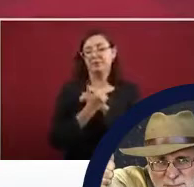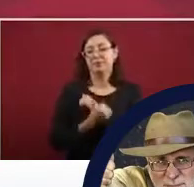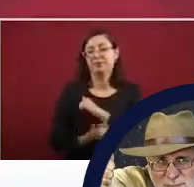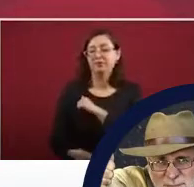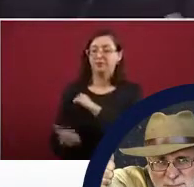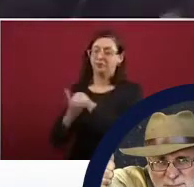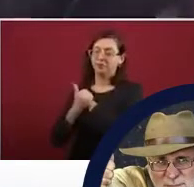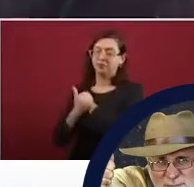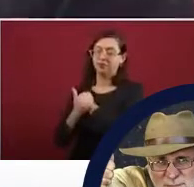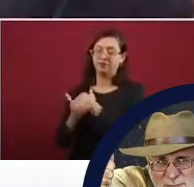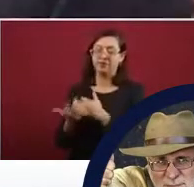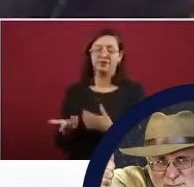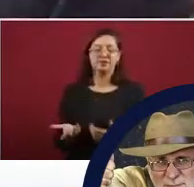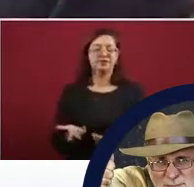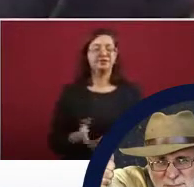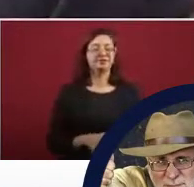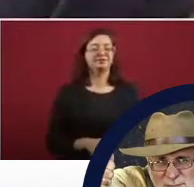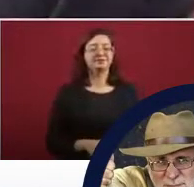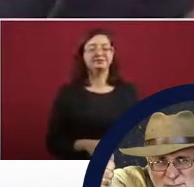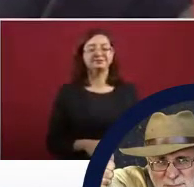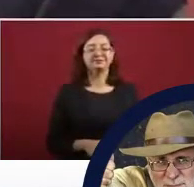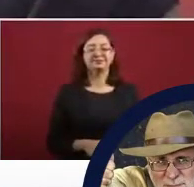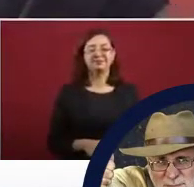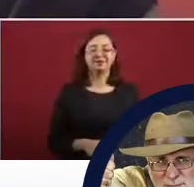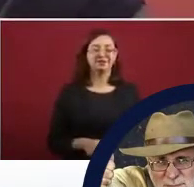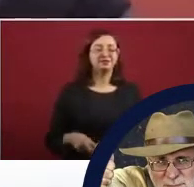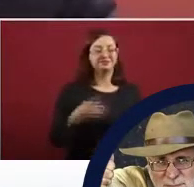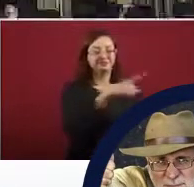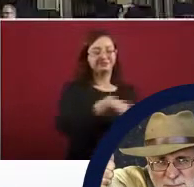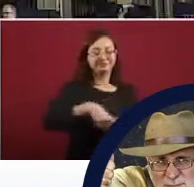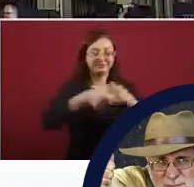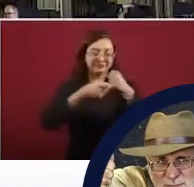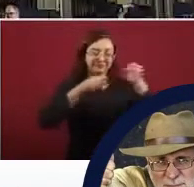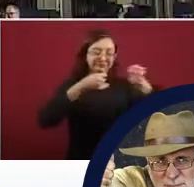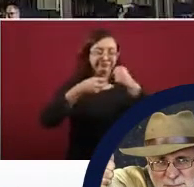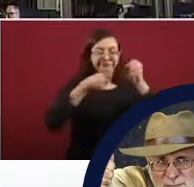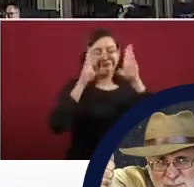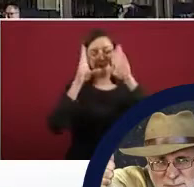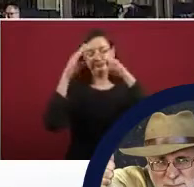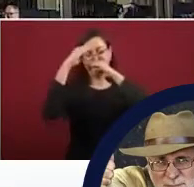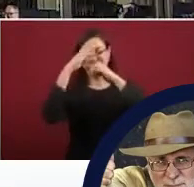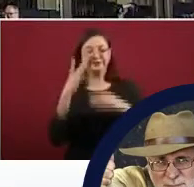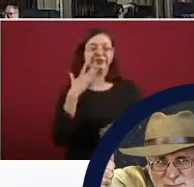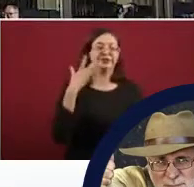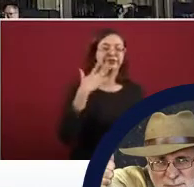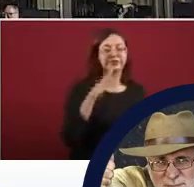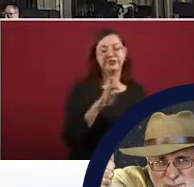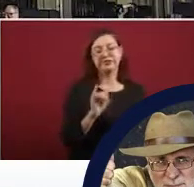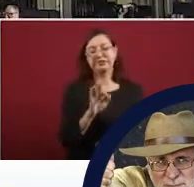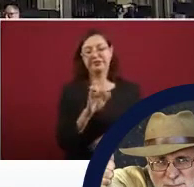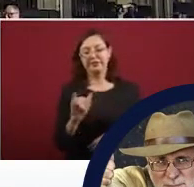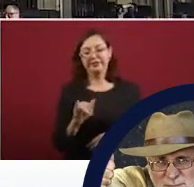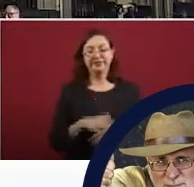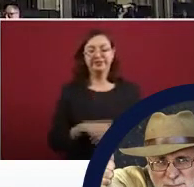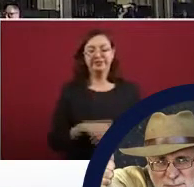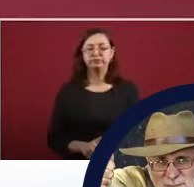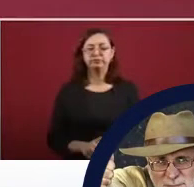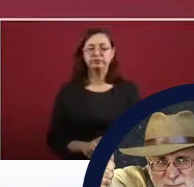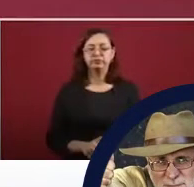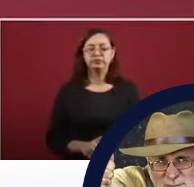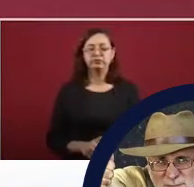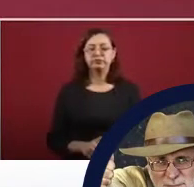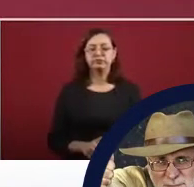esto hace mucho ruido para la propuesta que nosotros queremos es que se escuche con mucha claridad, para que